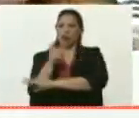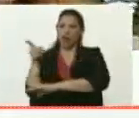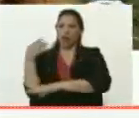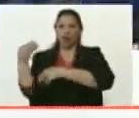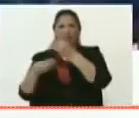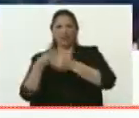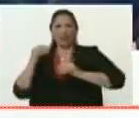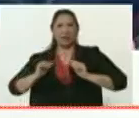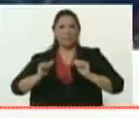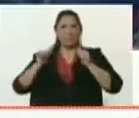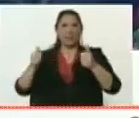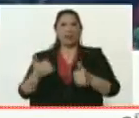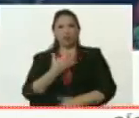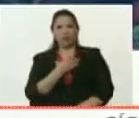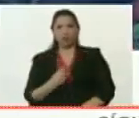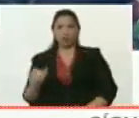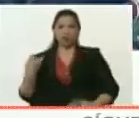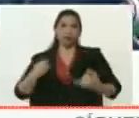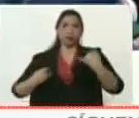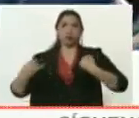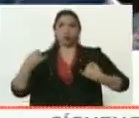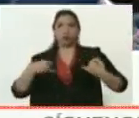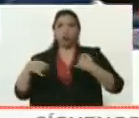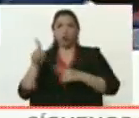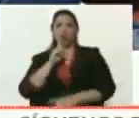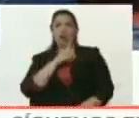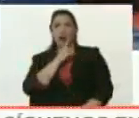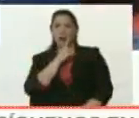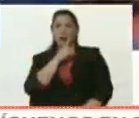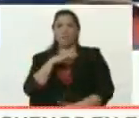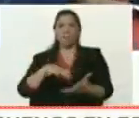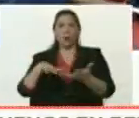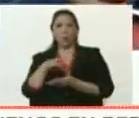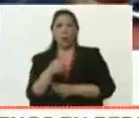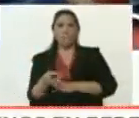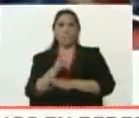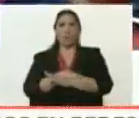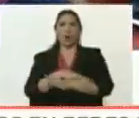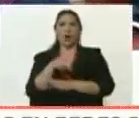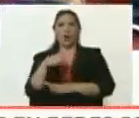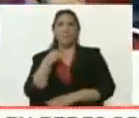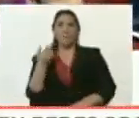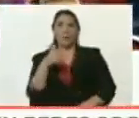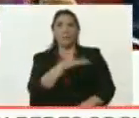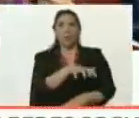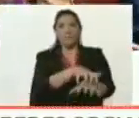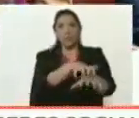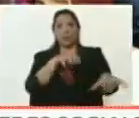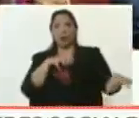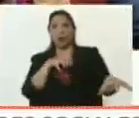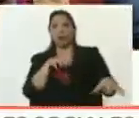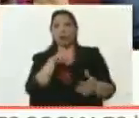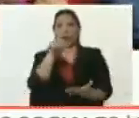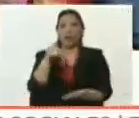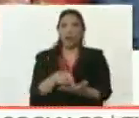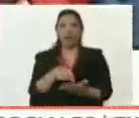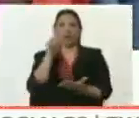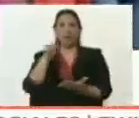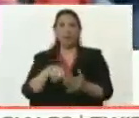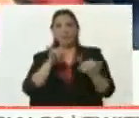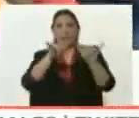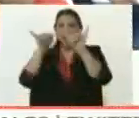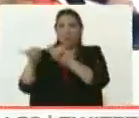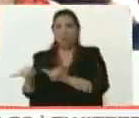lo que ellos llaman daños colaterales. Los mismos daños colaterales que mató a millones en Irak, los mismos